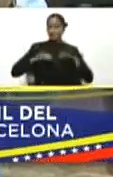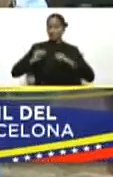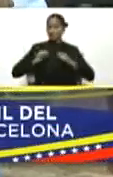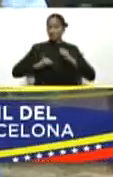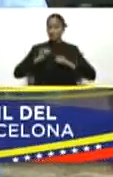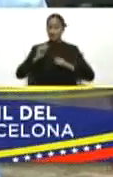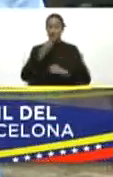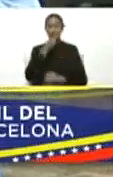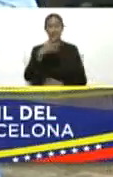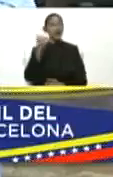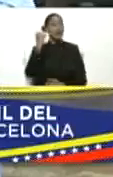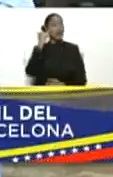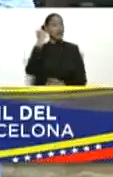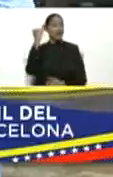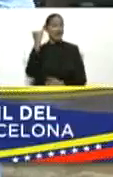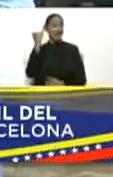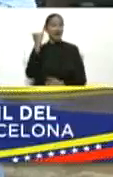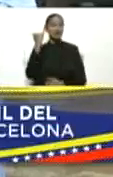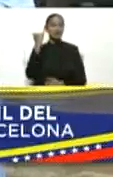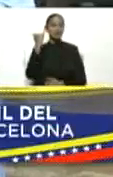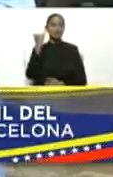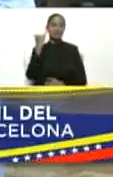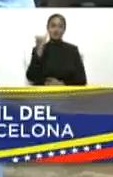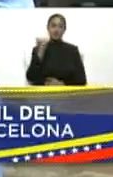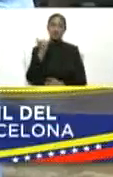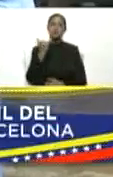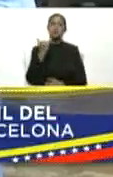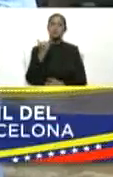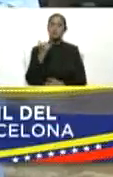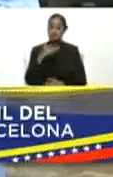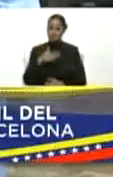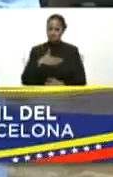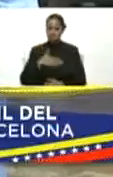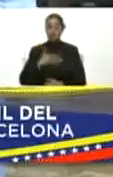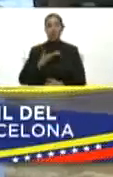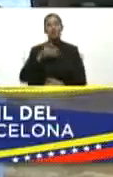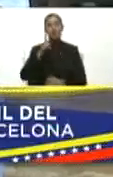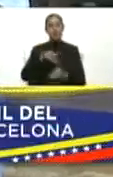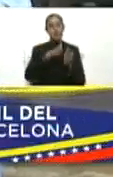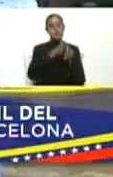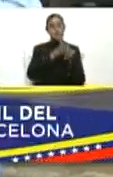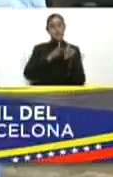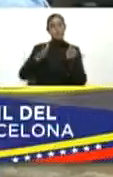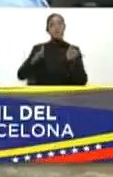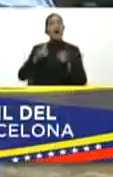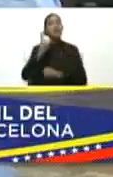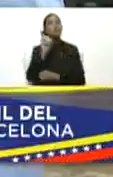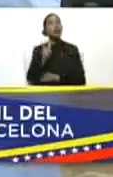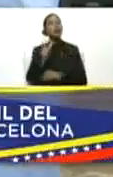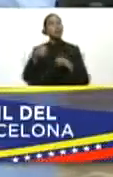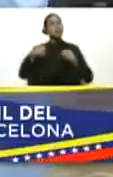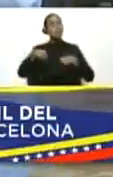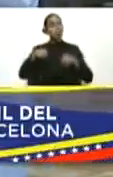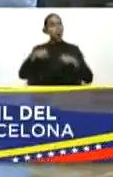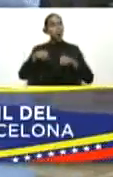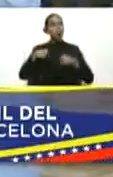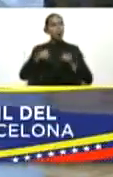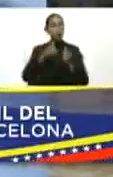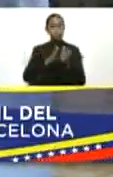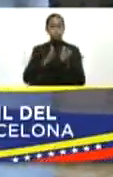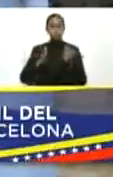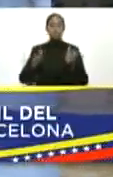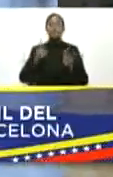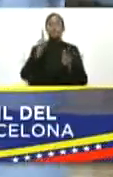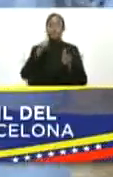¿Ah? Y entonces allí tienen sus mototaxistas, una pista para los motopiruetas